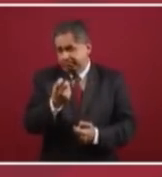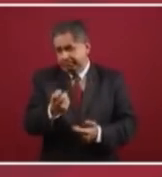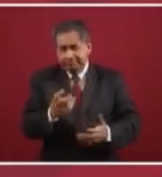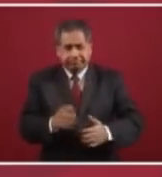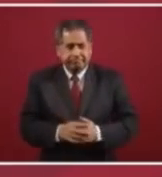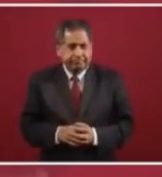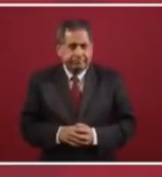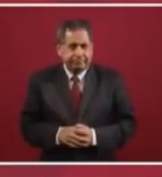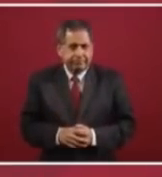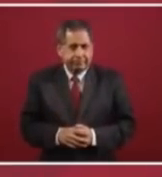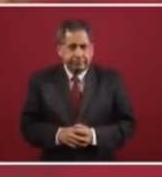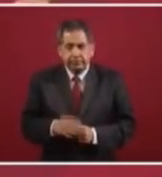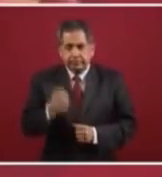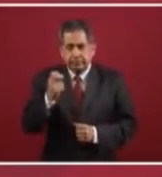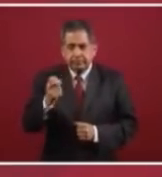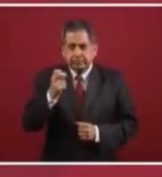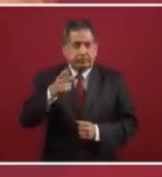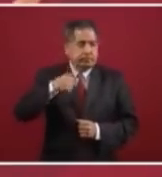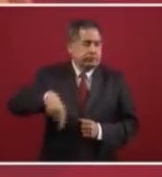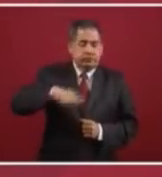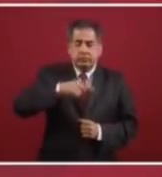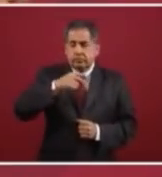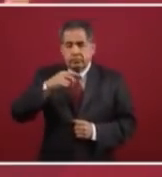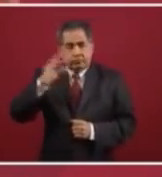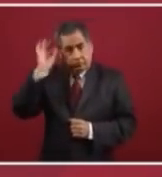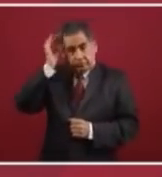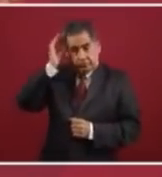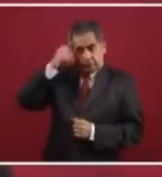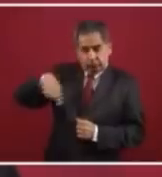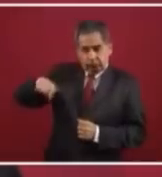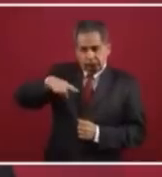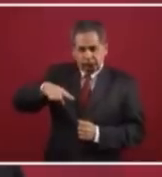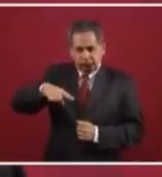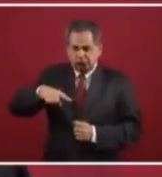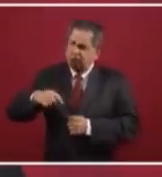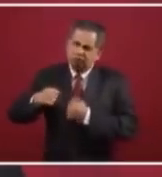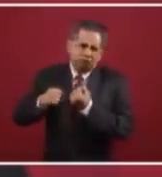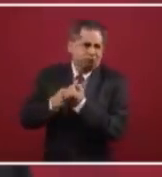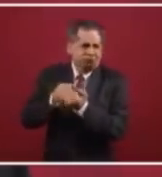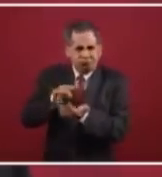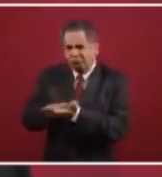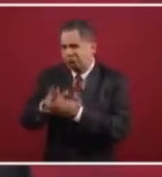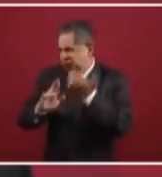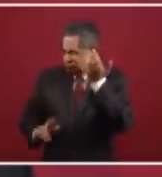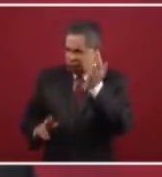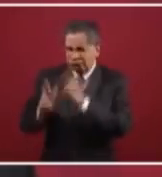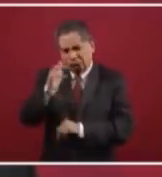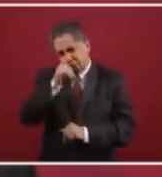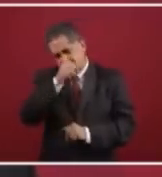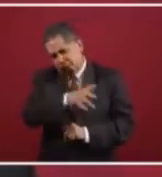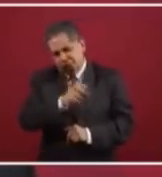Por eso los peones secundaron al movimiento revolucionario,